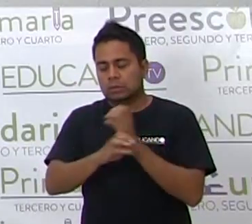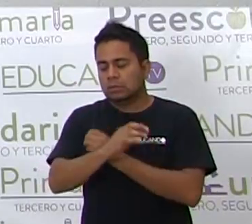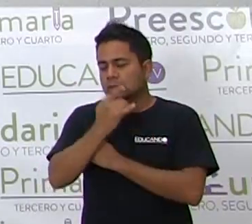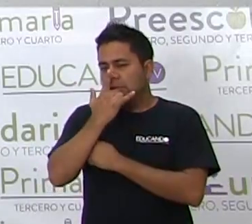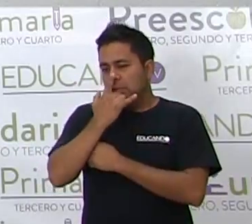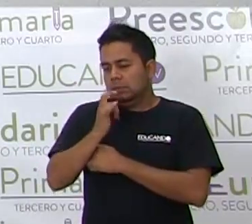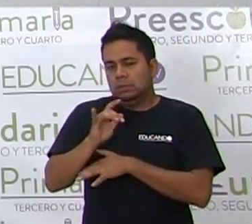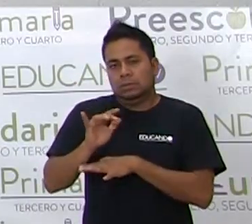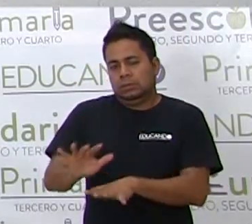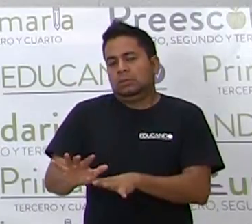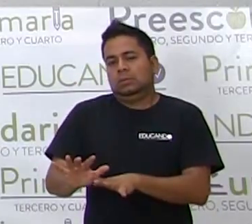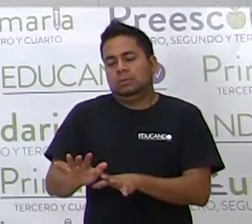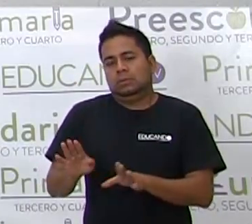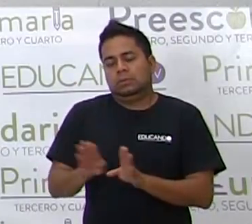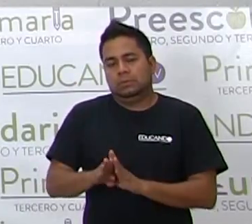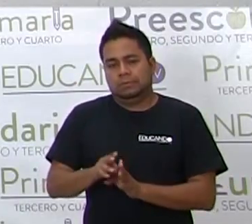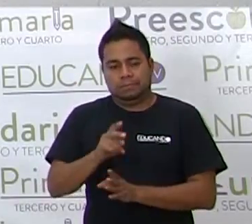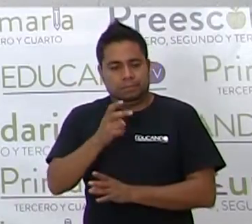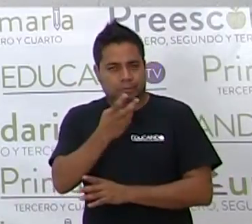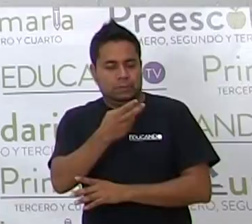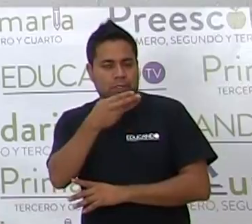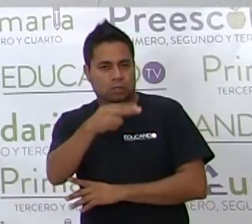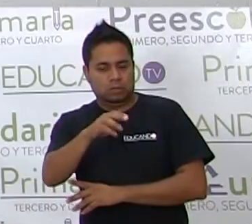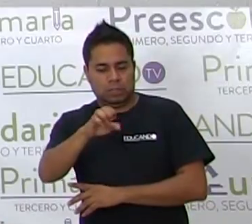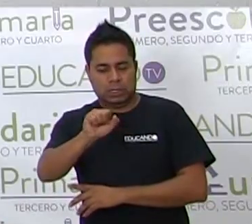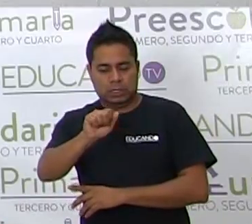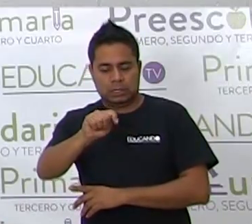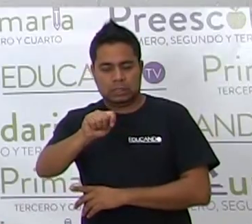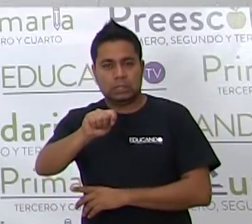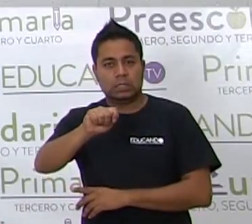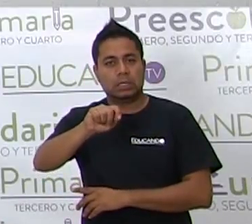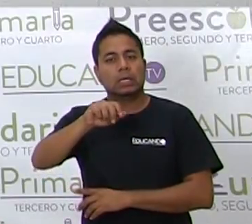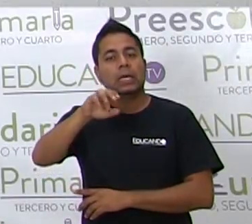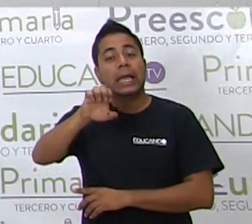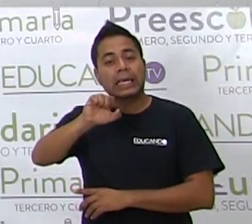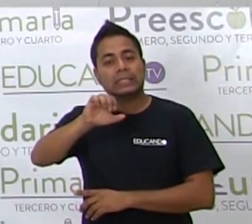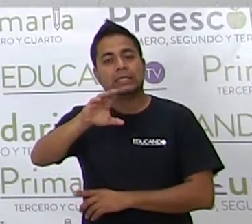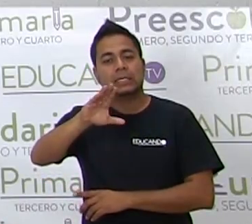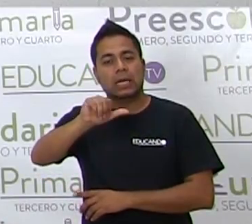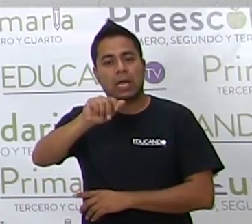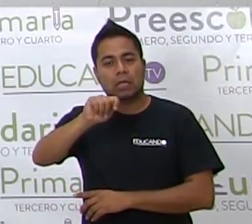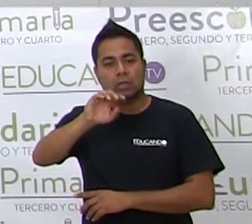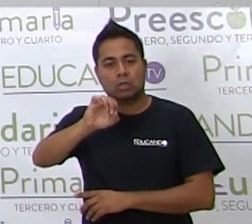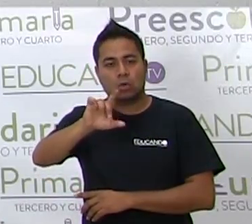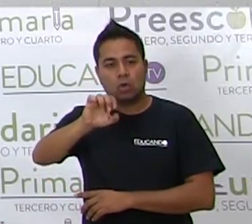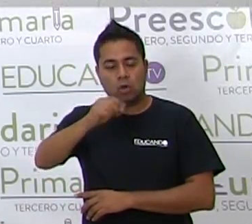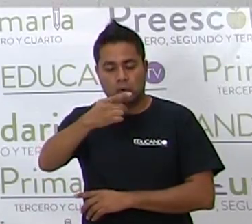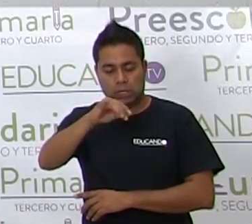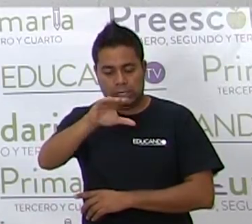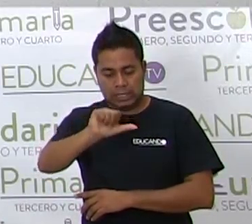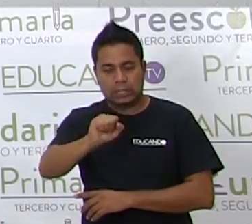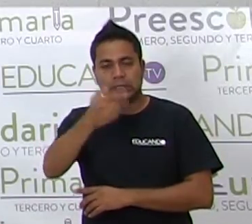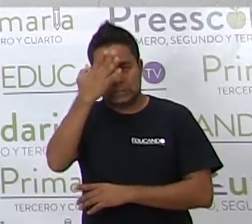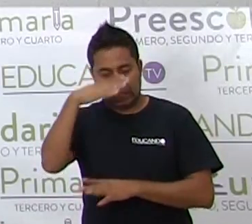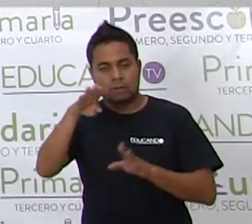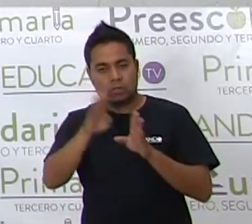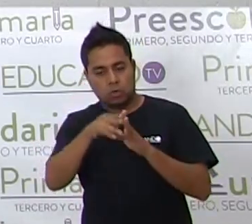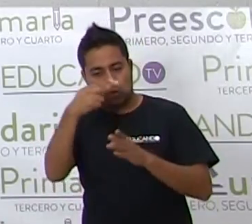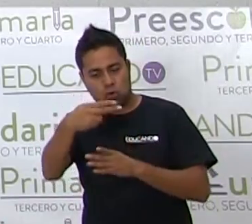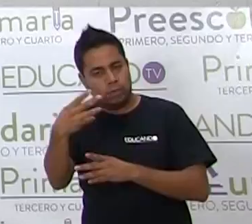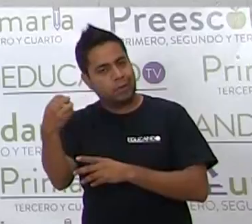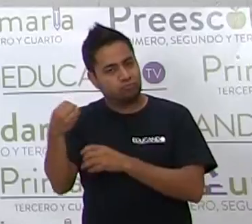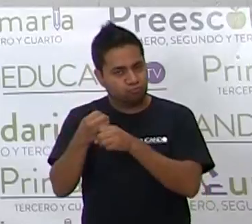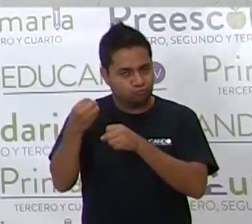son escatológicas. Ahora sabes de manera correcta cómo le podemos llamar a este tipo o a este género de leyenda. Muy